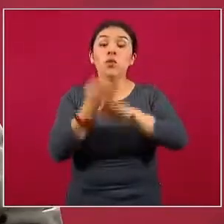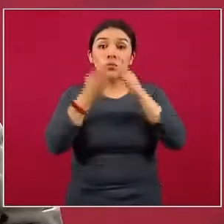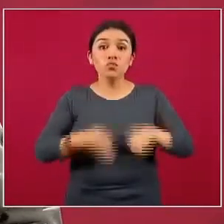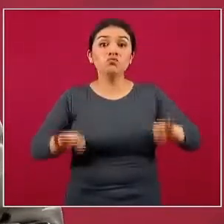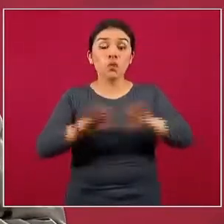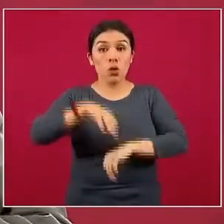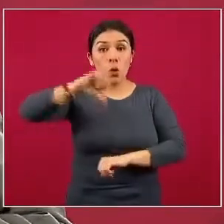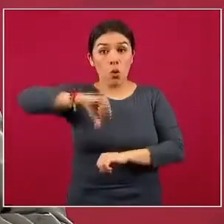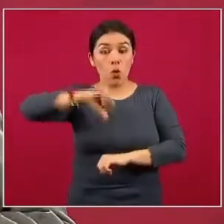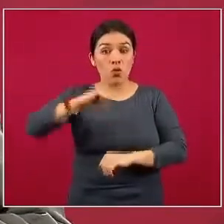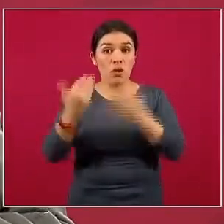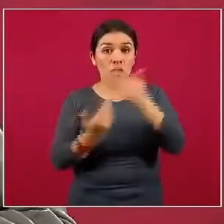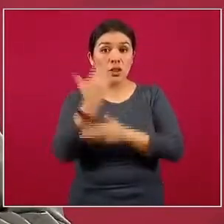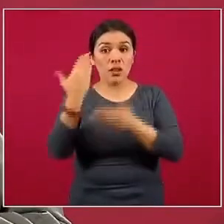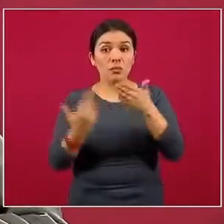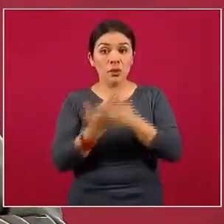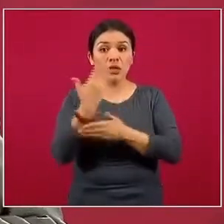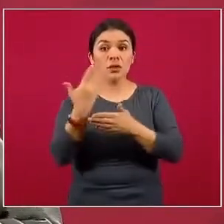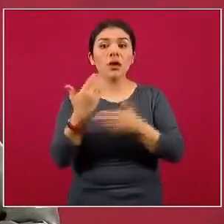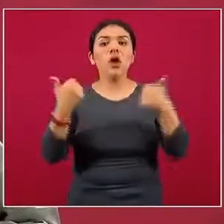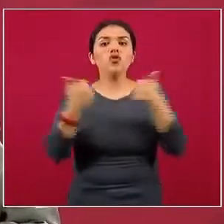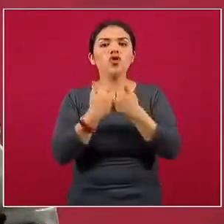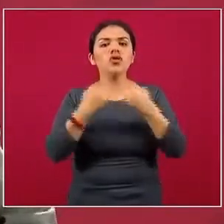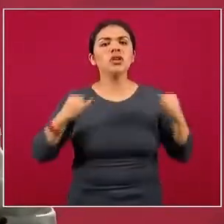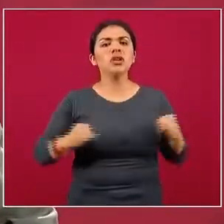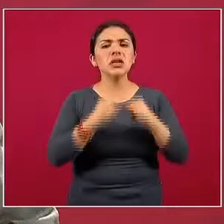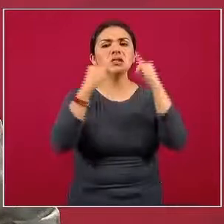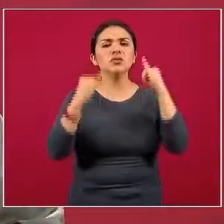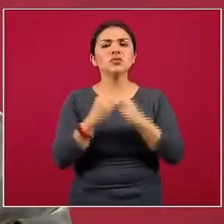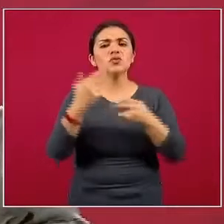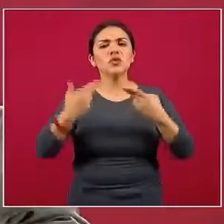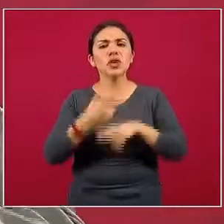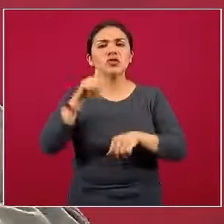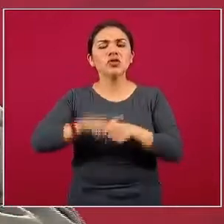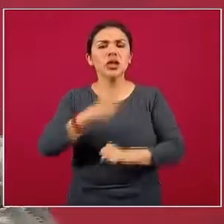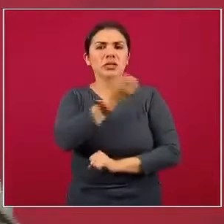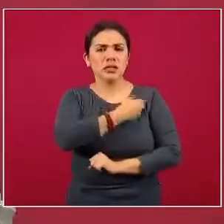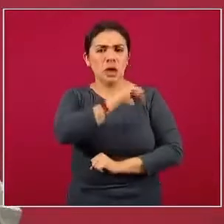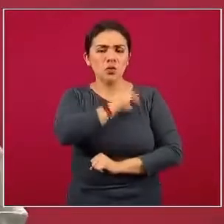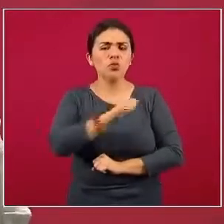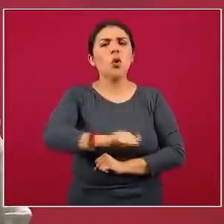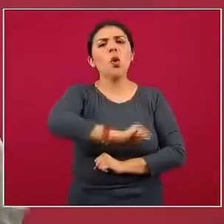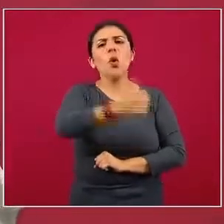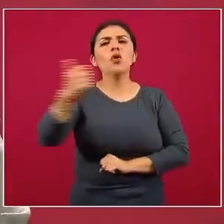que tuvimos hoy con el Instituto Nacional de Salud Pública y otras